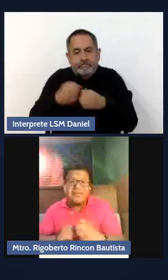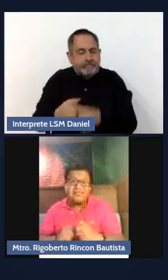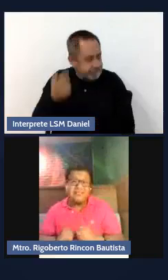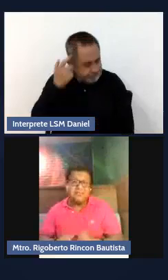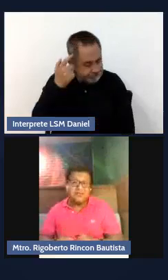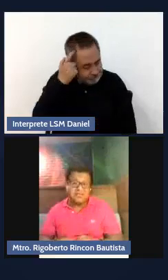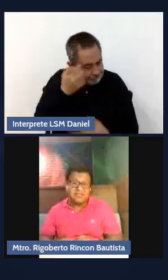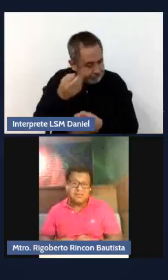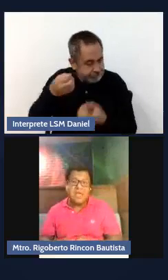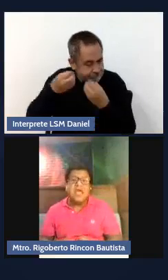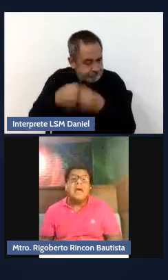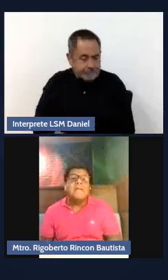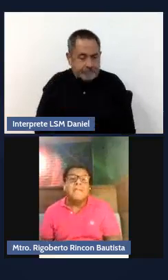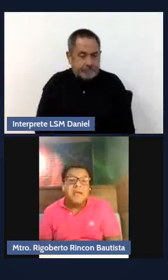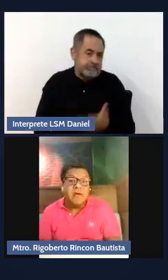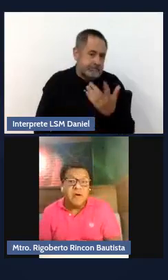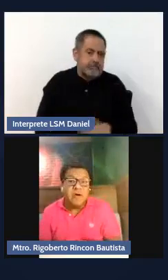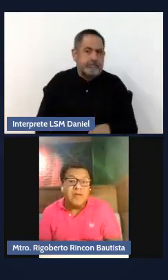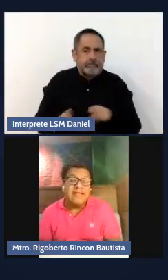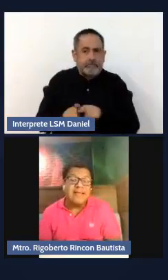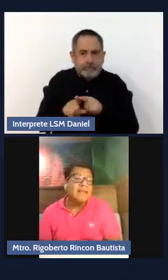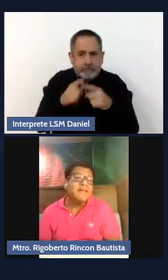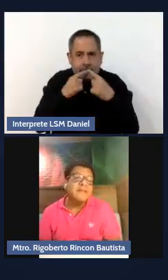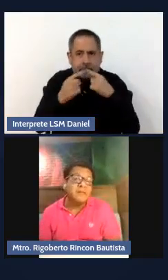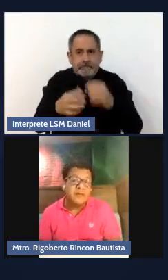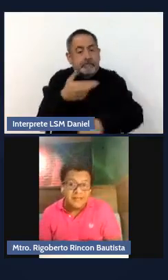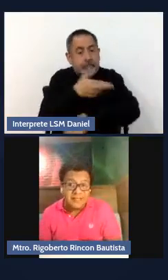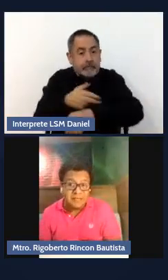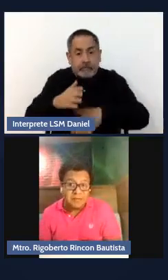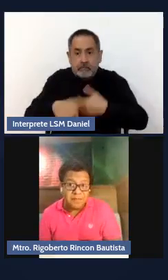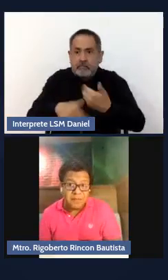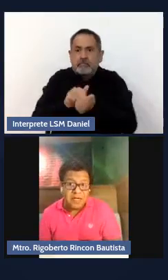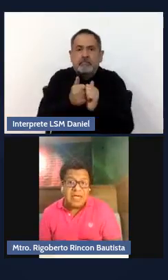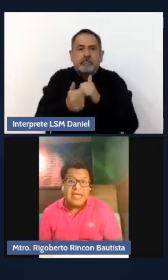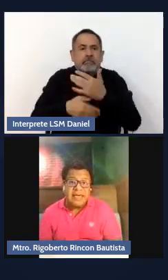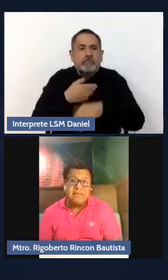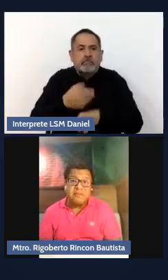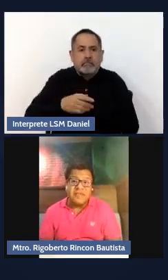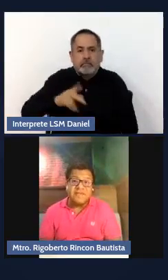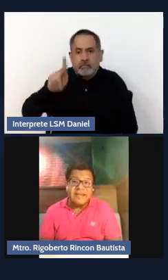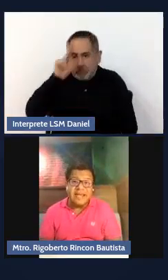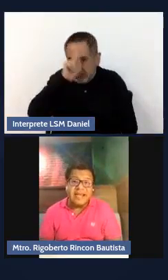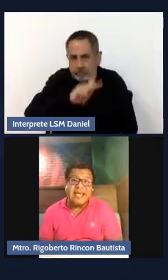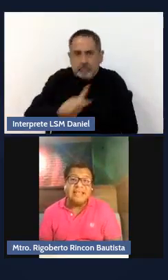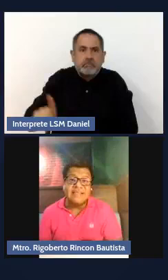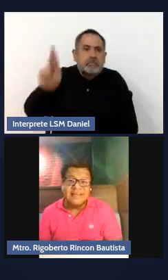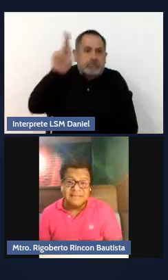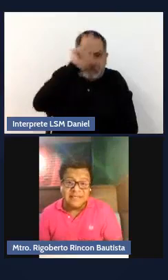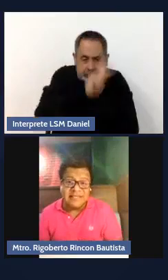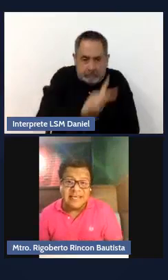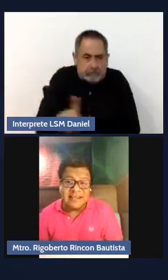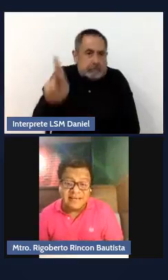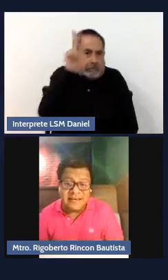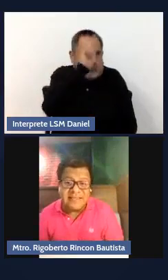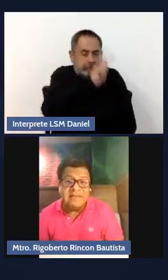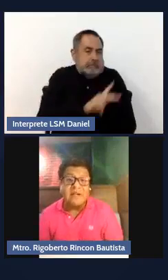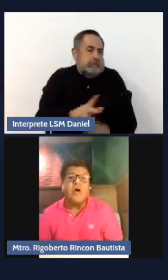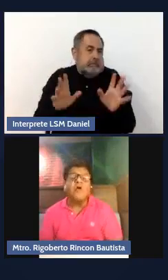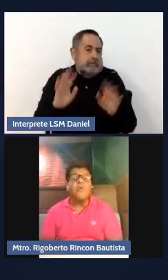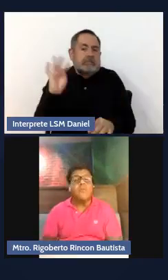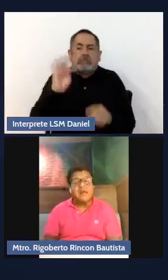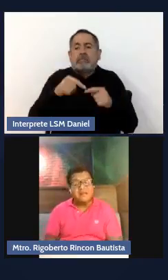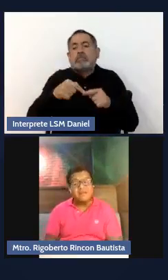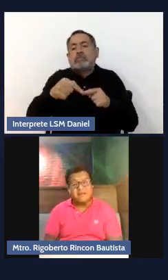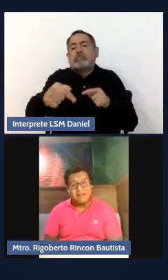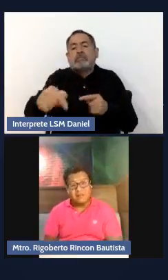proceso. Y luego comenta que también es progresivo y puede variar en discapacidad irreversible o muerte